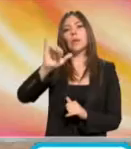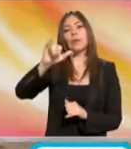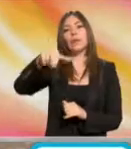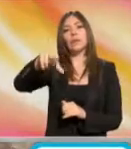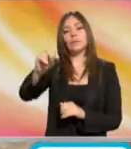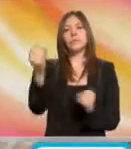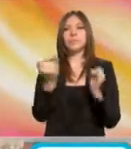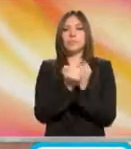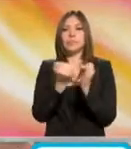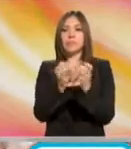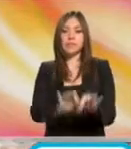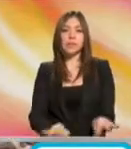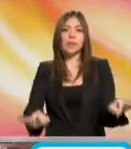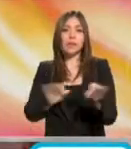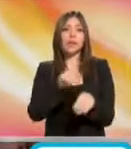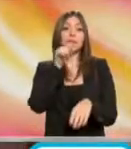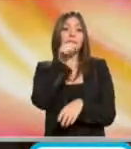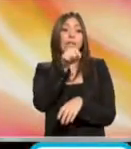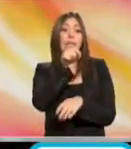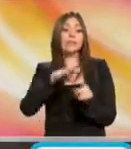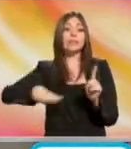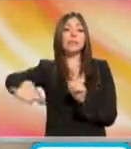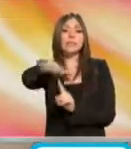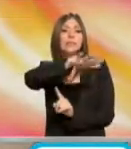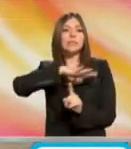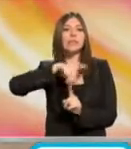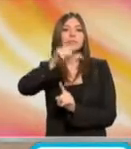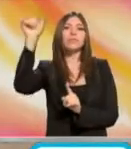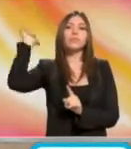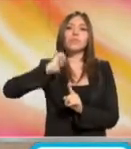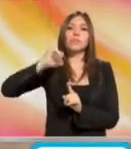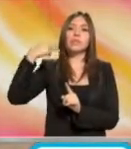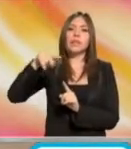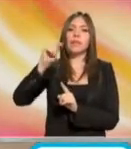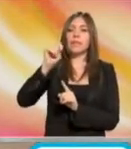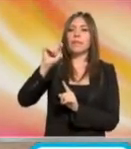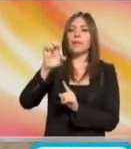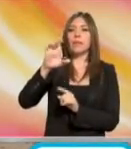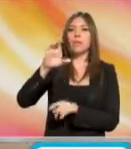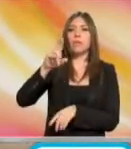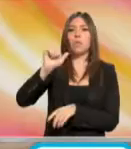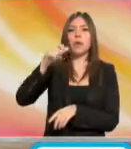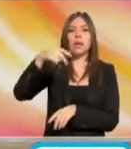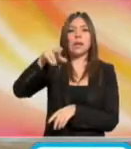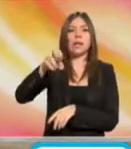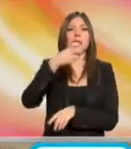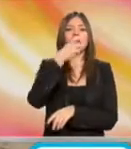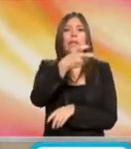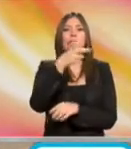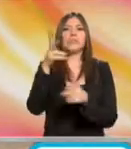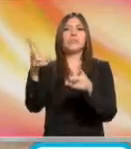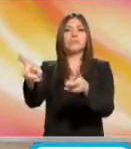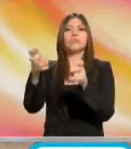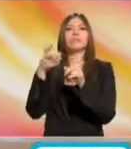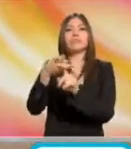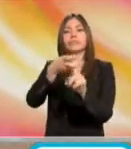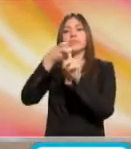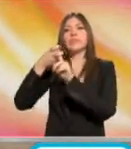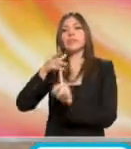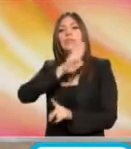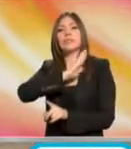importantes. Esta es la zona arqueológica que les mencionaba, Tecuaque, Sí. que es donde asaltaron la caravana. Sí.